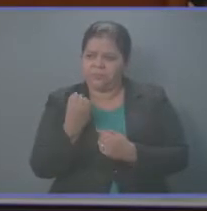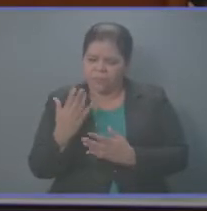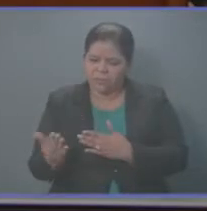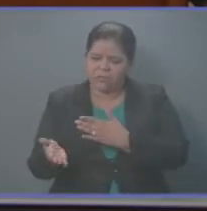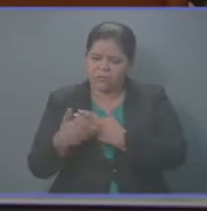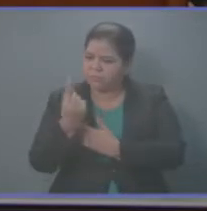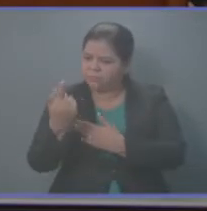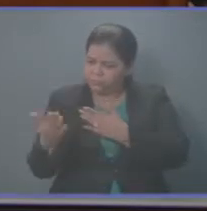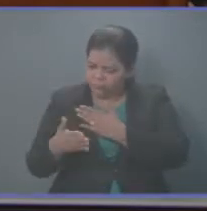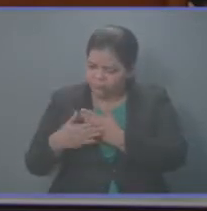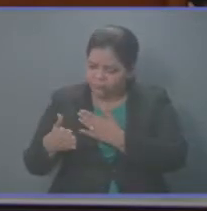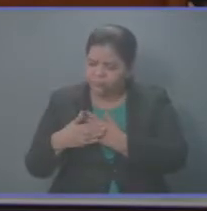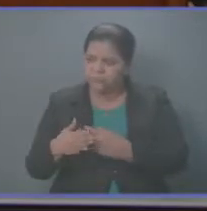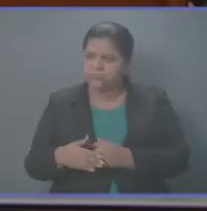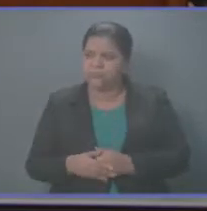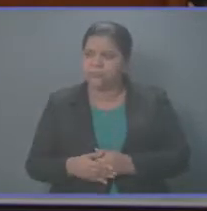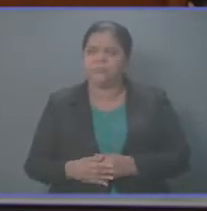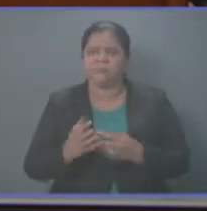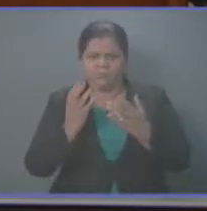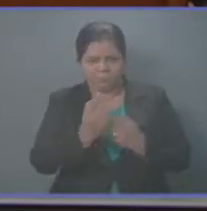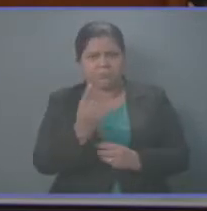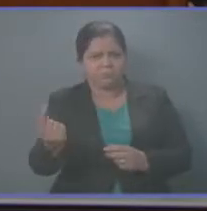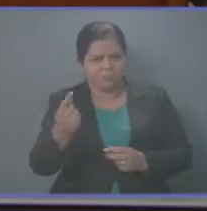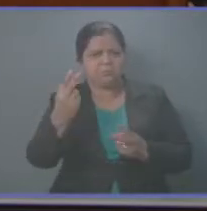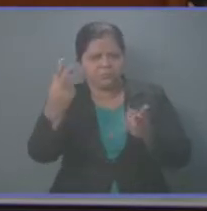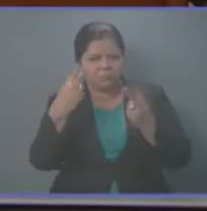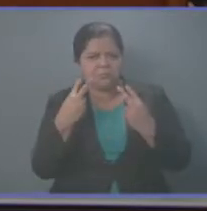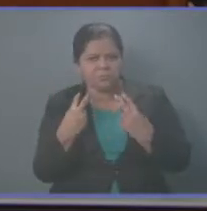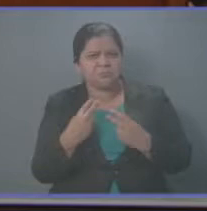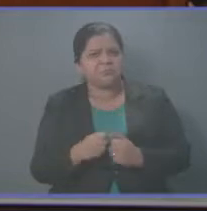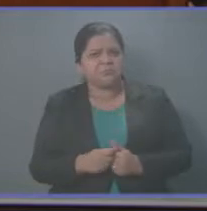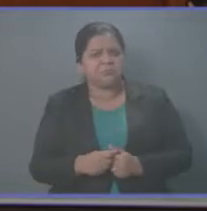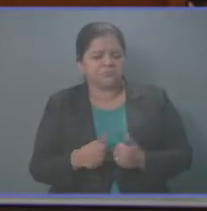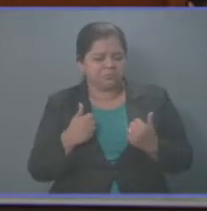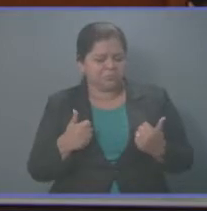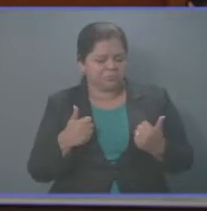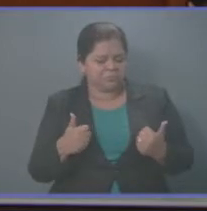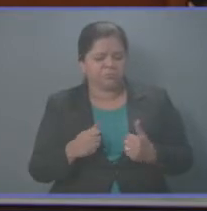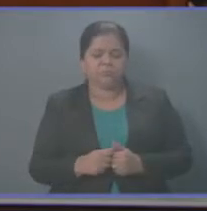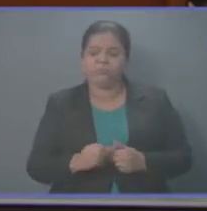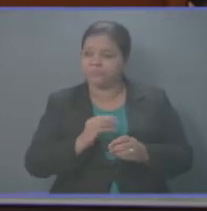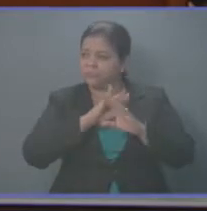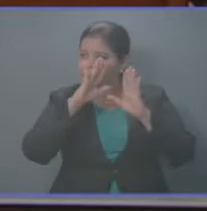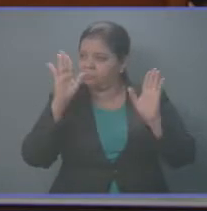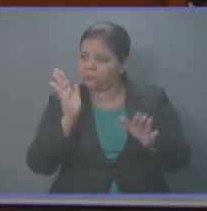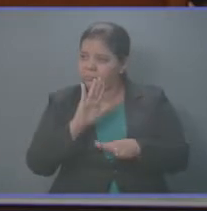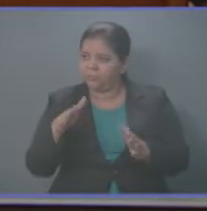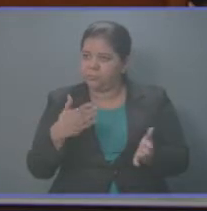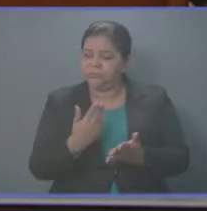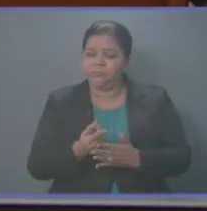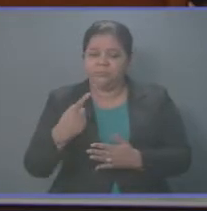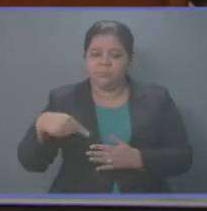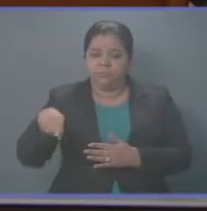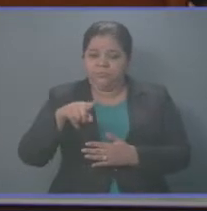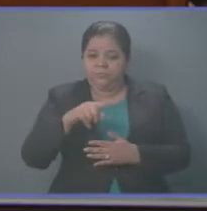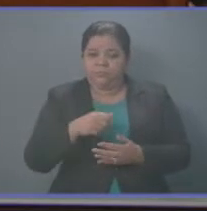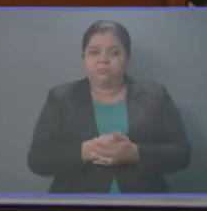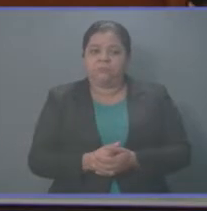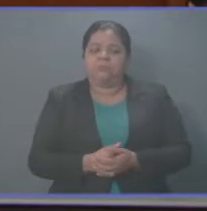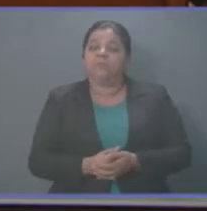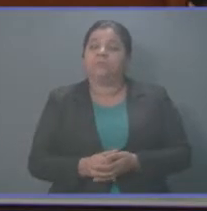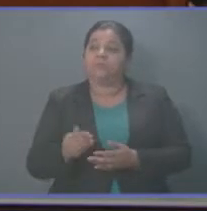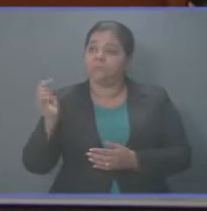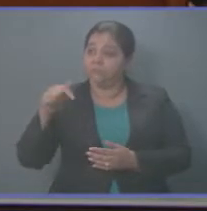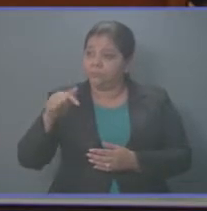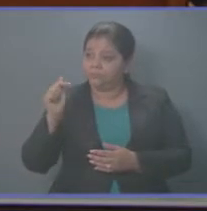comunicación. Bastante gente nos está siguiendo y ha quedado claro frente a todos ellos que aquí